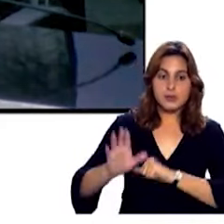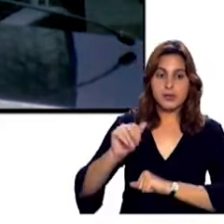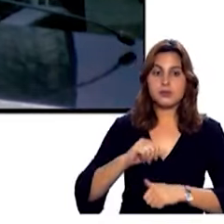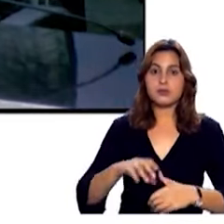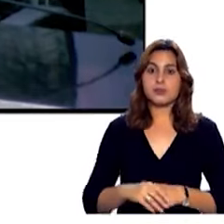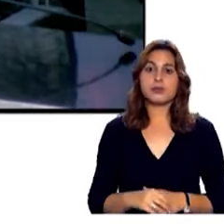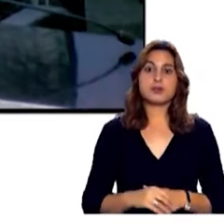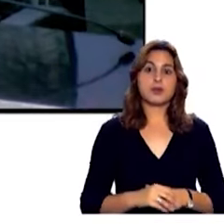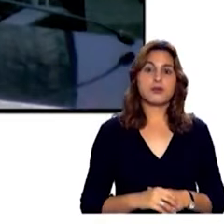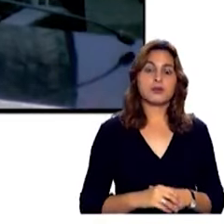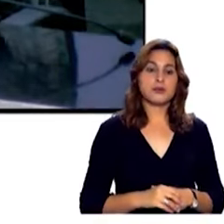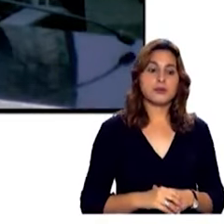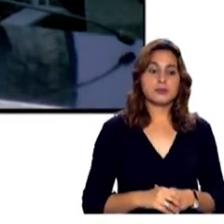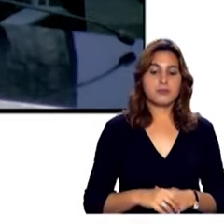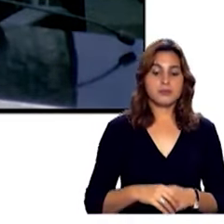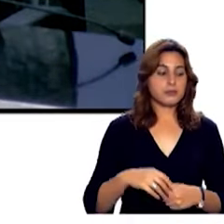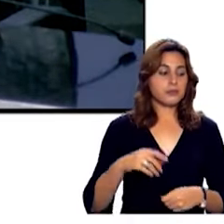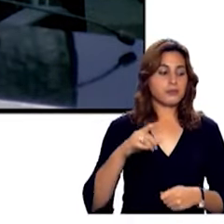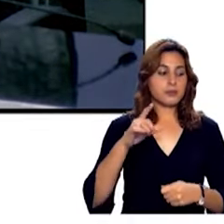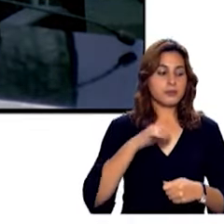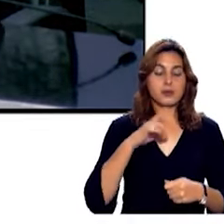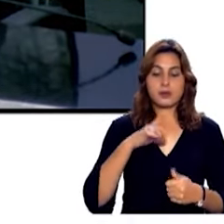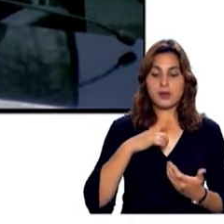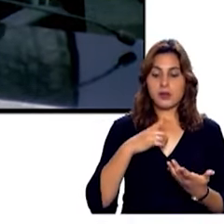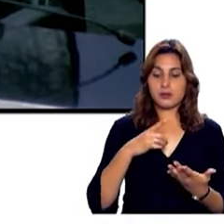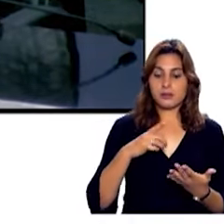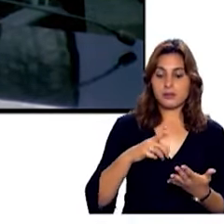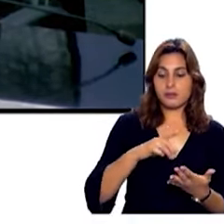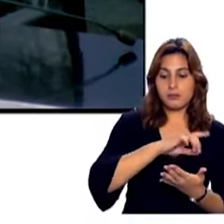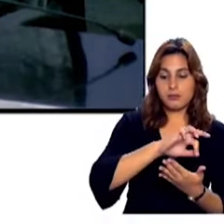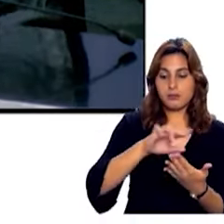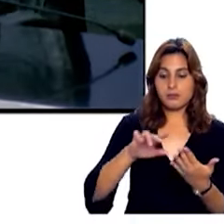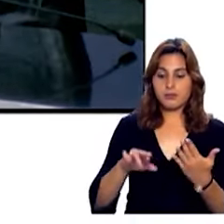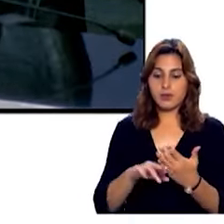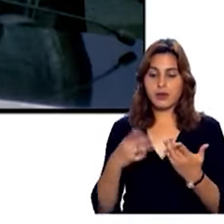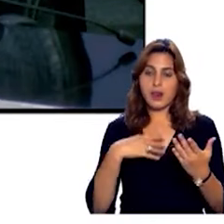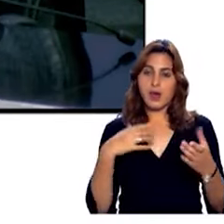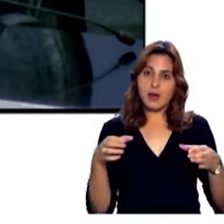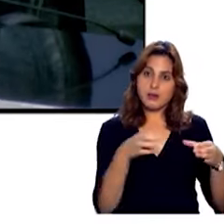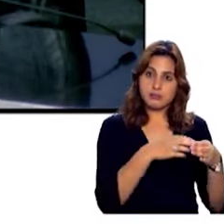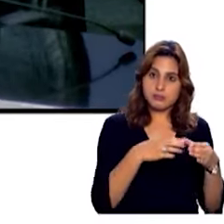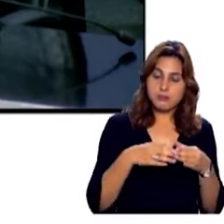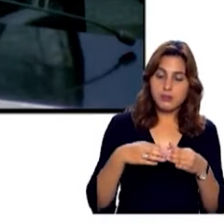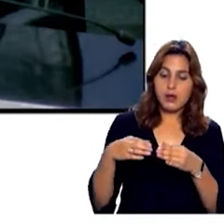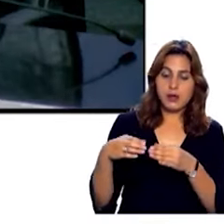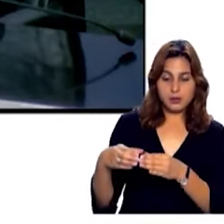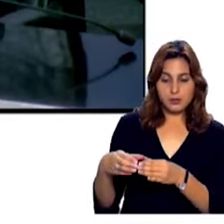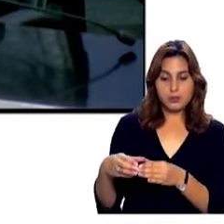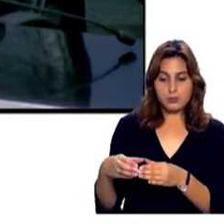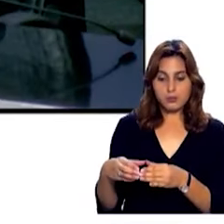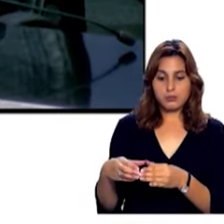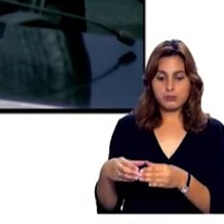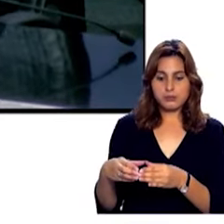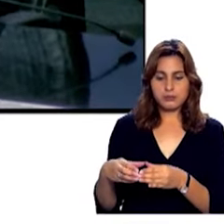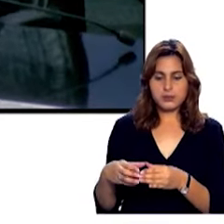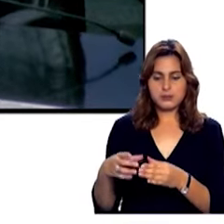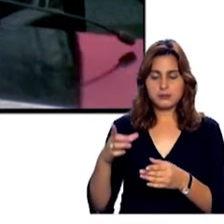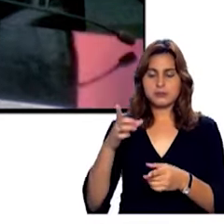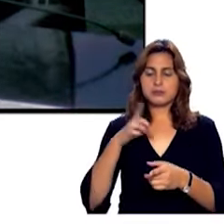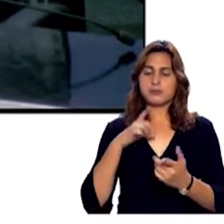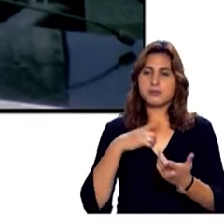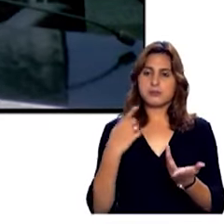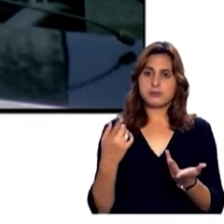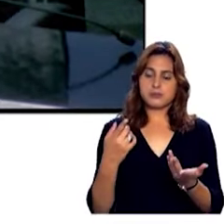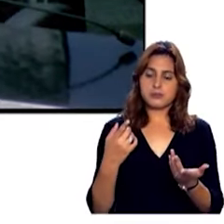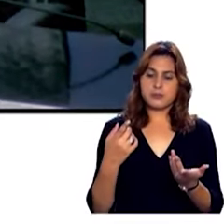los pronunciamientos que por ejemplo la sala de lo civil ya lo ha actuado la sala de contencioso administrativo también ha actuado Y estoy seguro que también actuarem